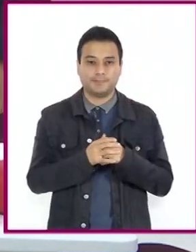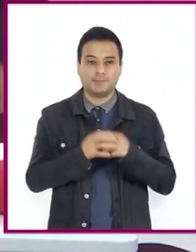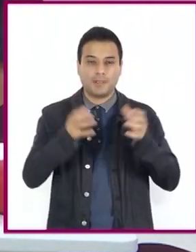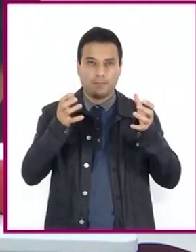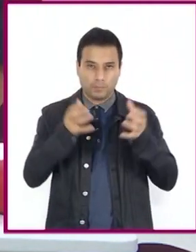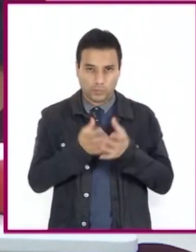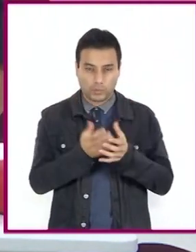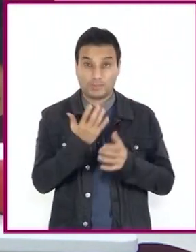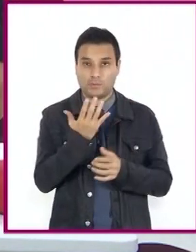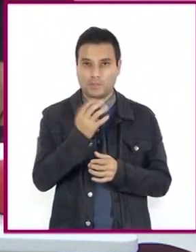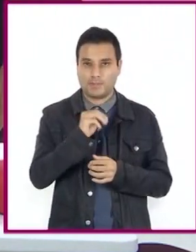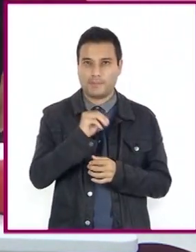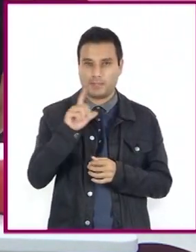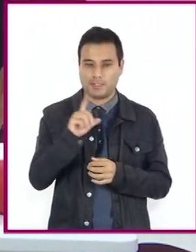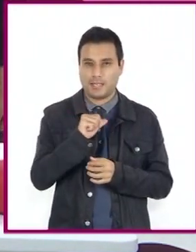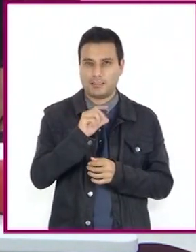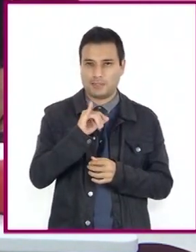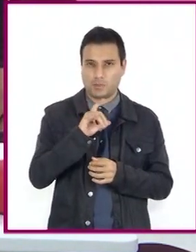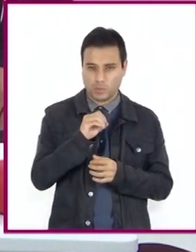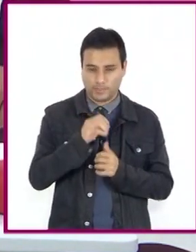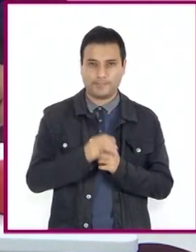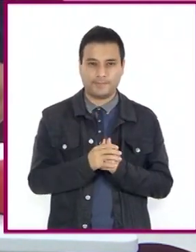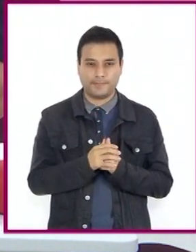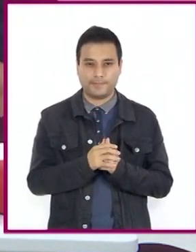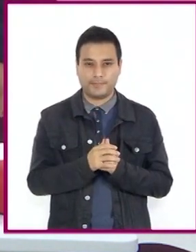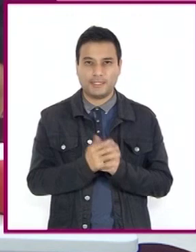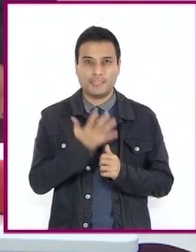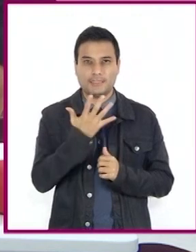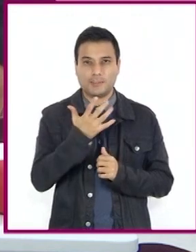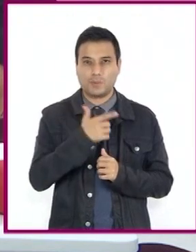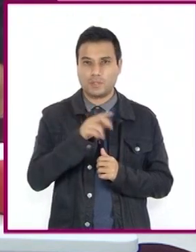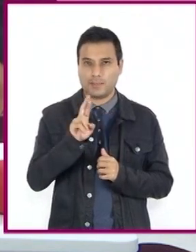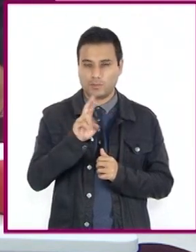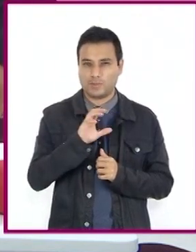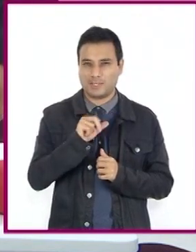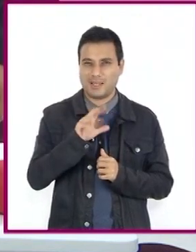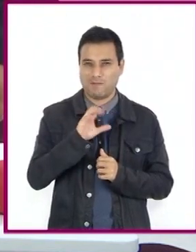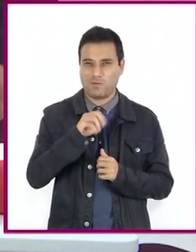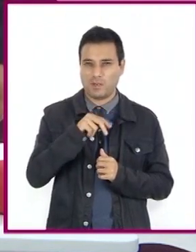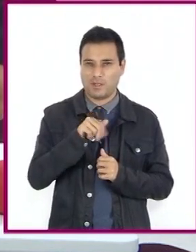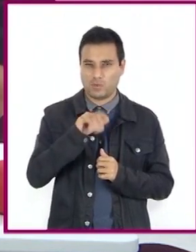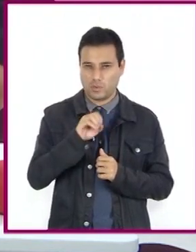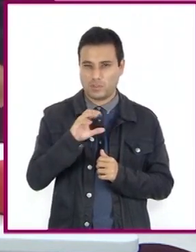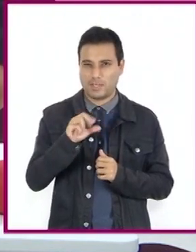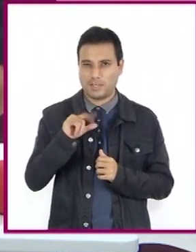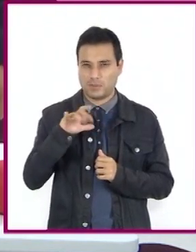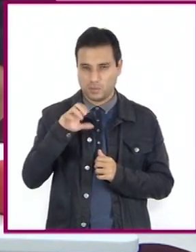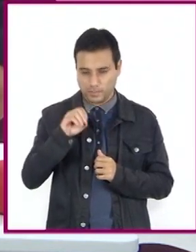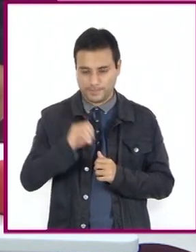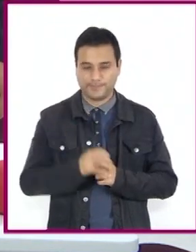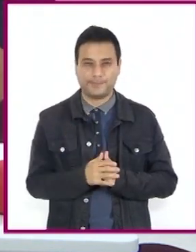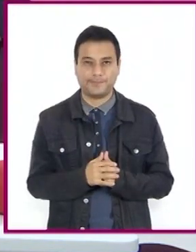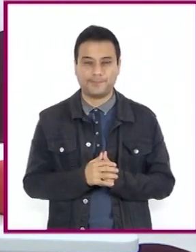50 mililitros de ácido acético y 5 gramos de carbonato de calcio.